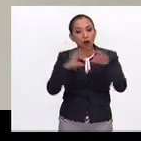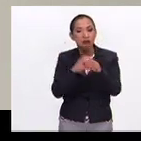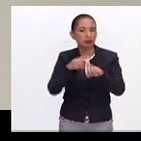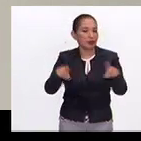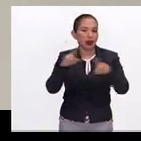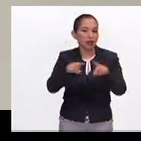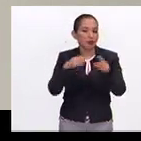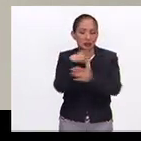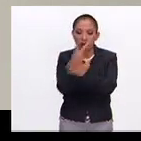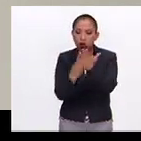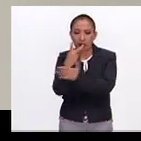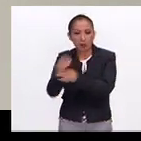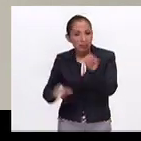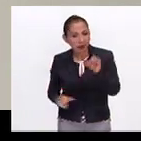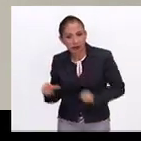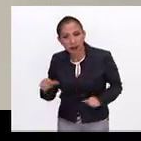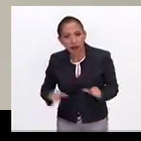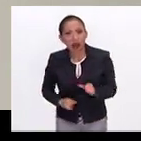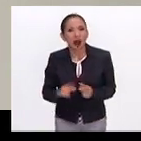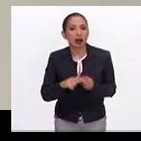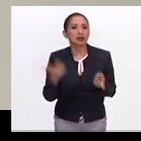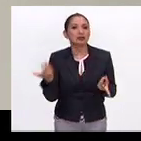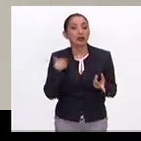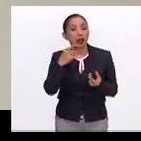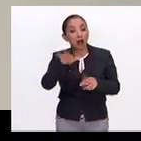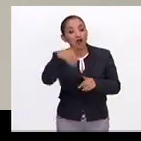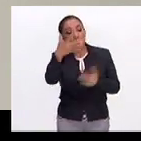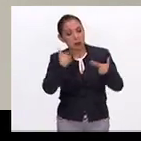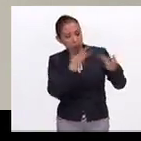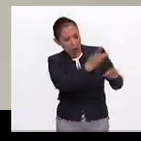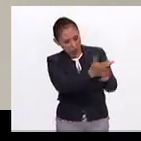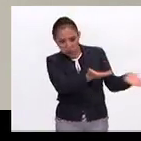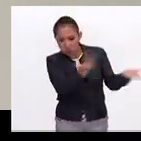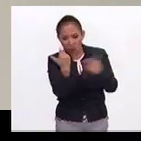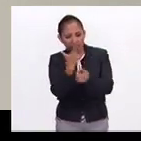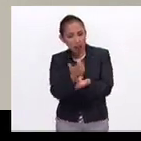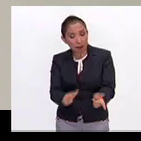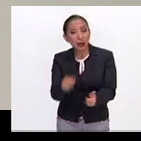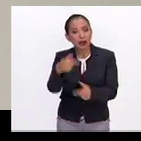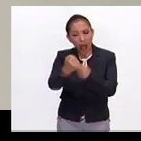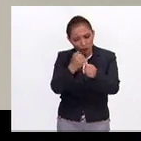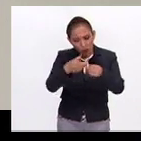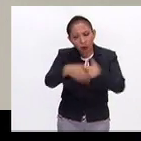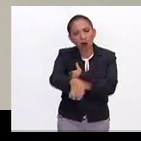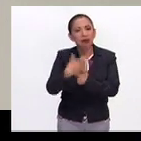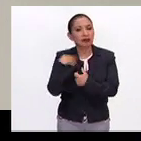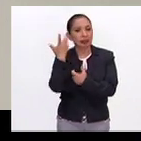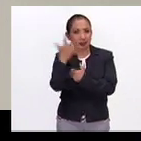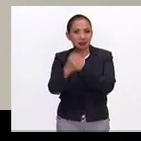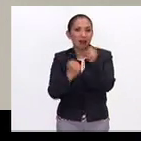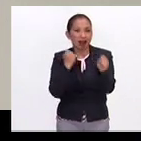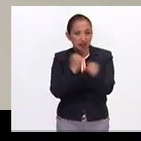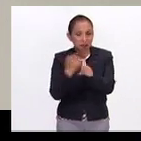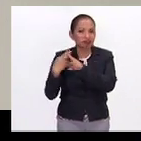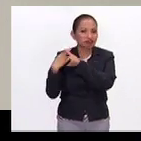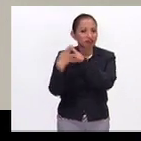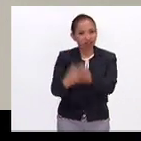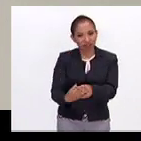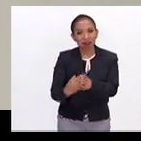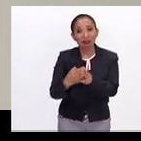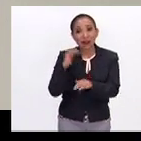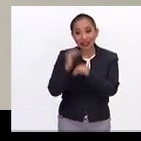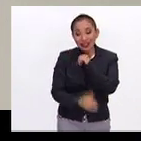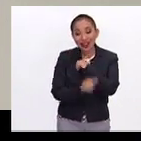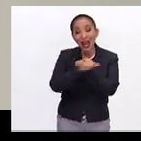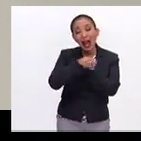muchos programas, programas públicos. Y bueno, a lo largo del año seguiremos celebrando estos 10 años. Cuando